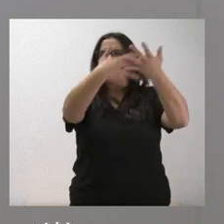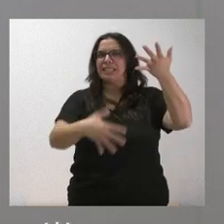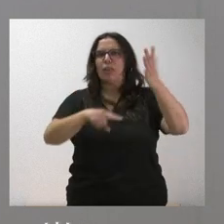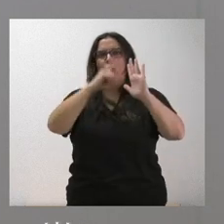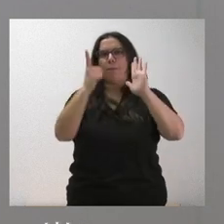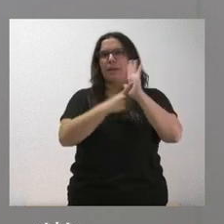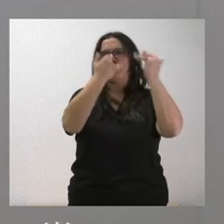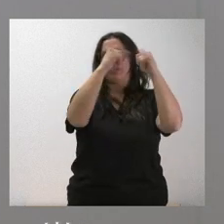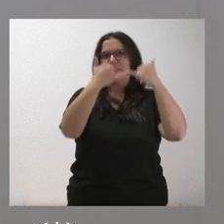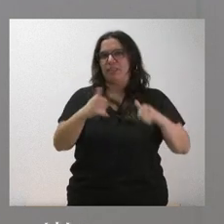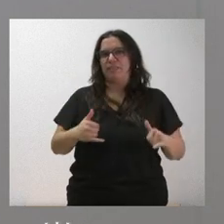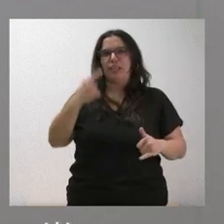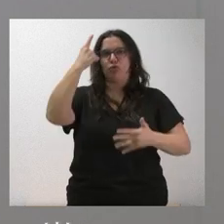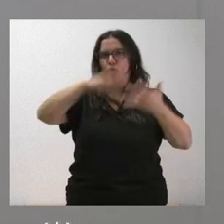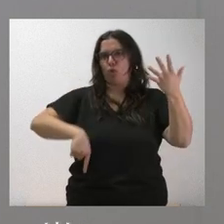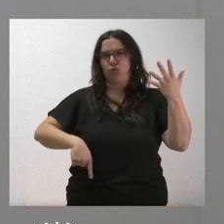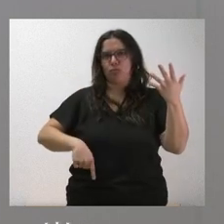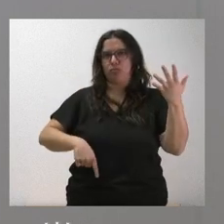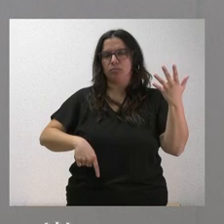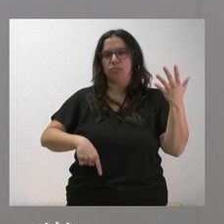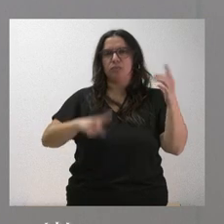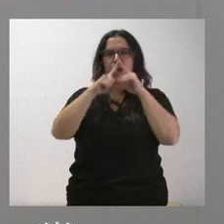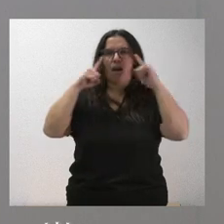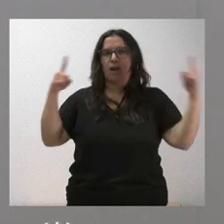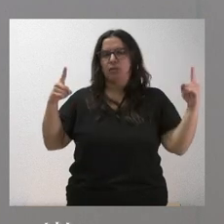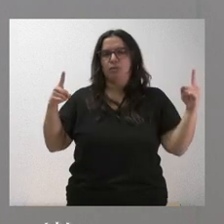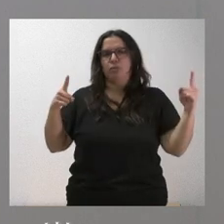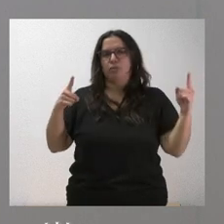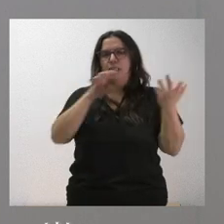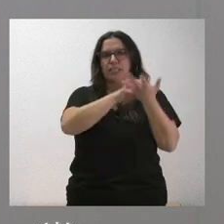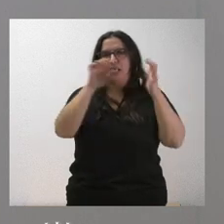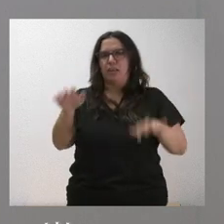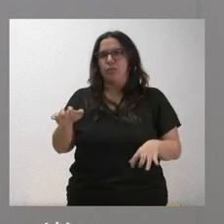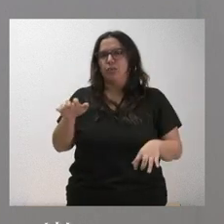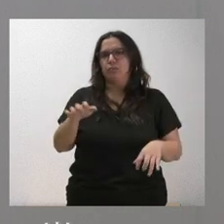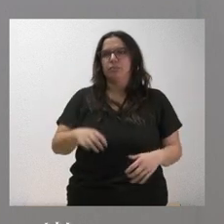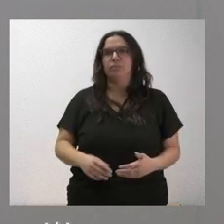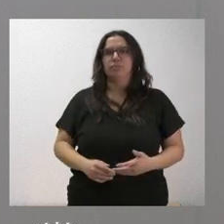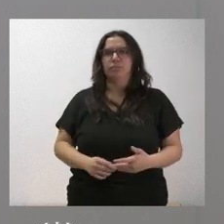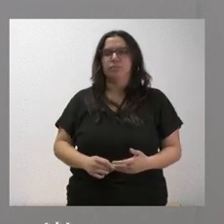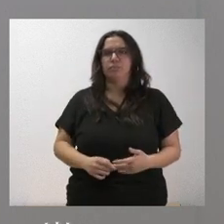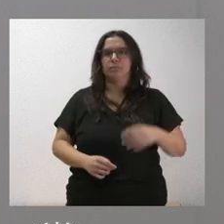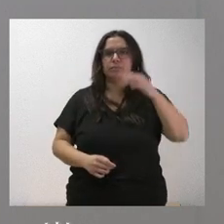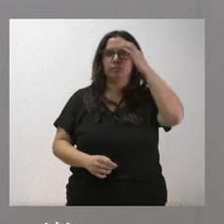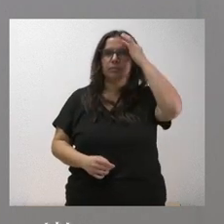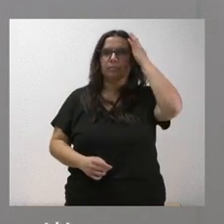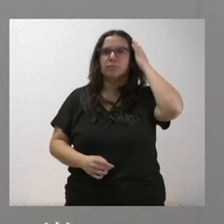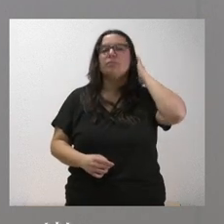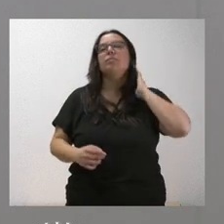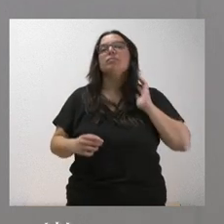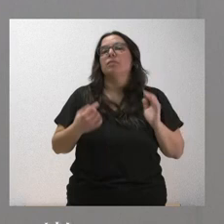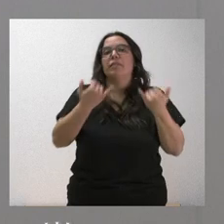de los días que son fiesta en el calendario de Castilla de León como consecuencia del nacional autonómico y se citaba Cuáles son los